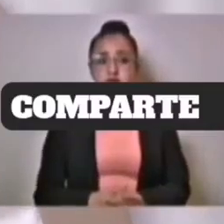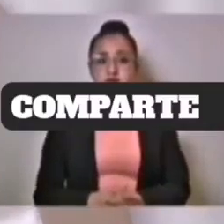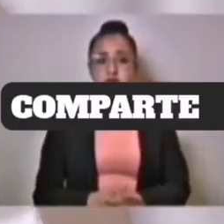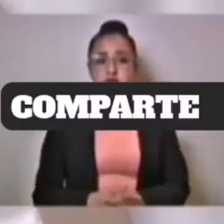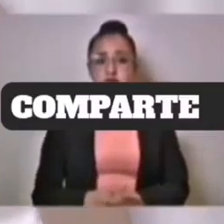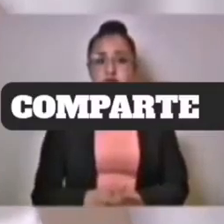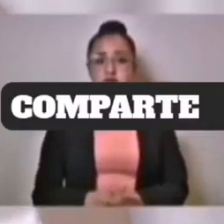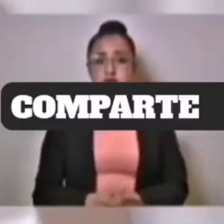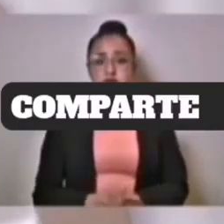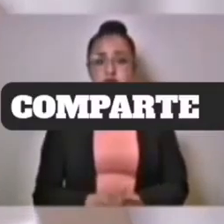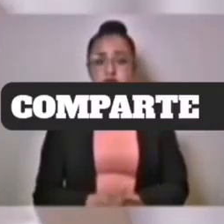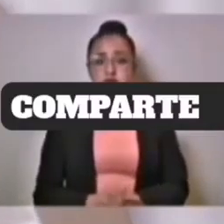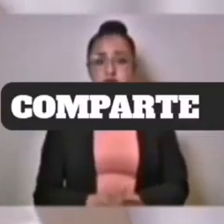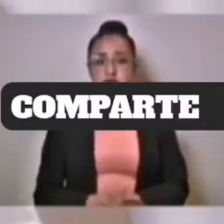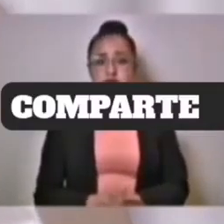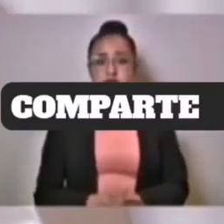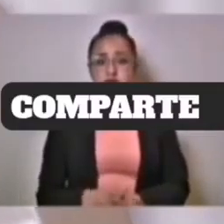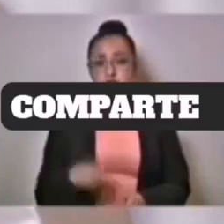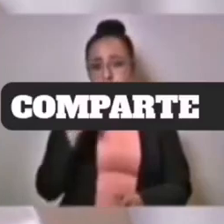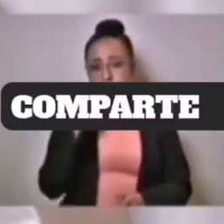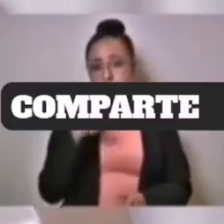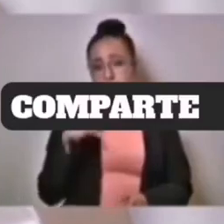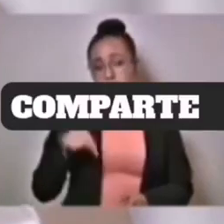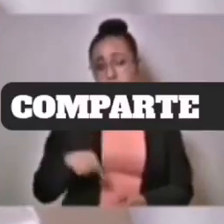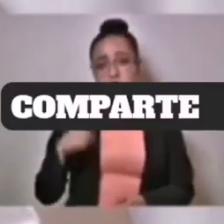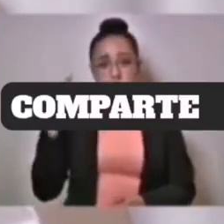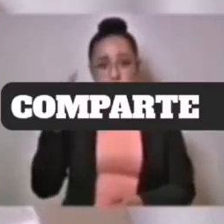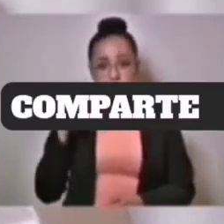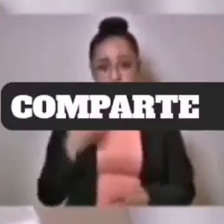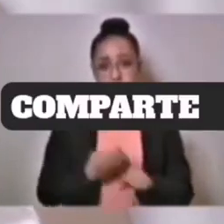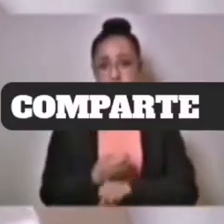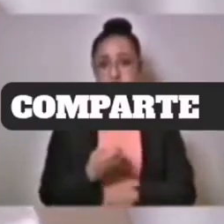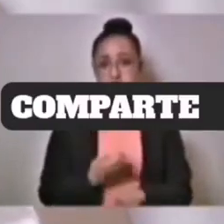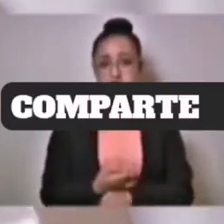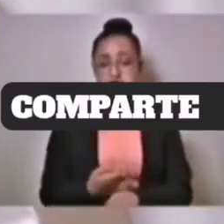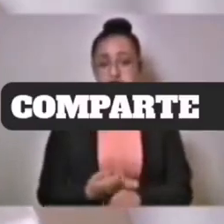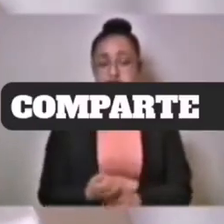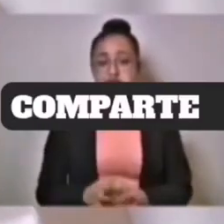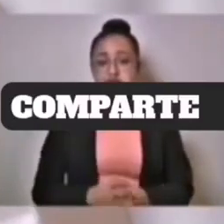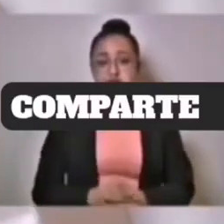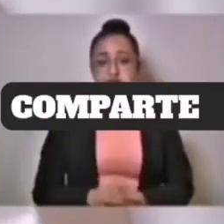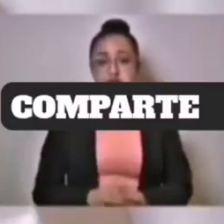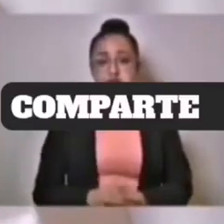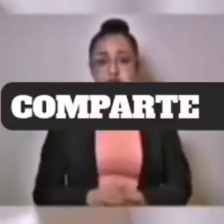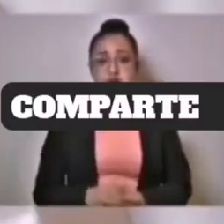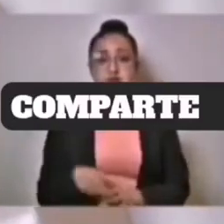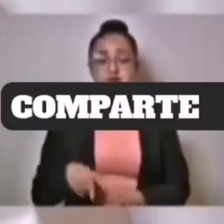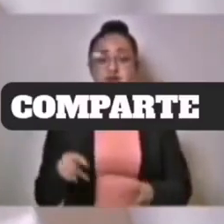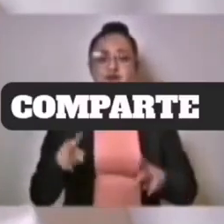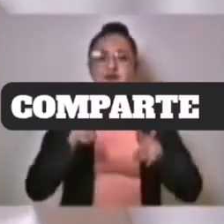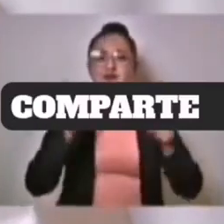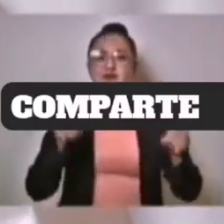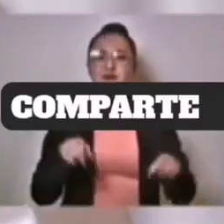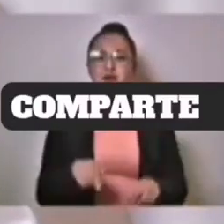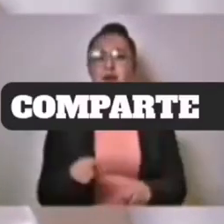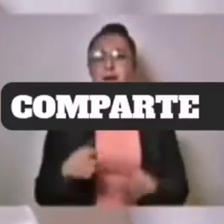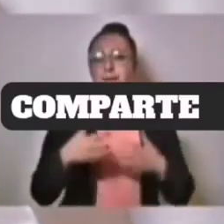Para Puebla es el tema de la industria